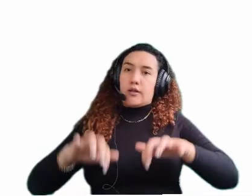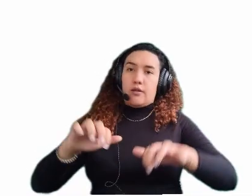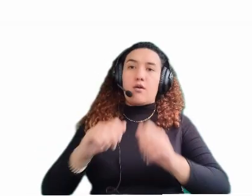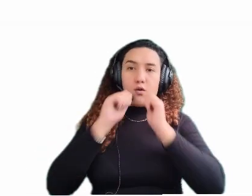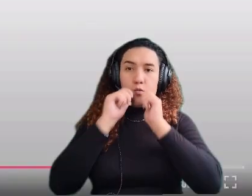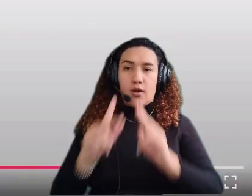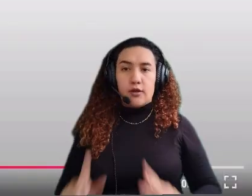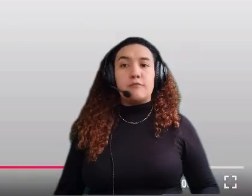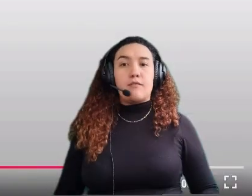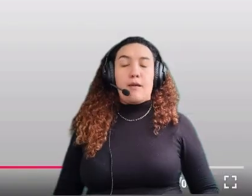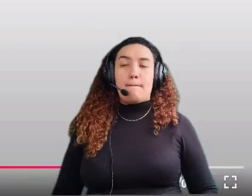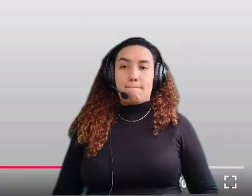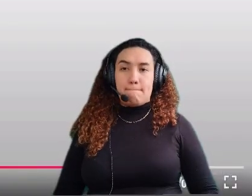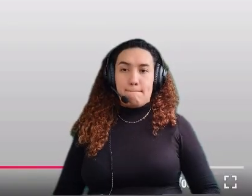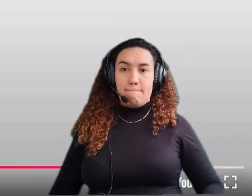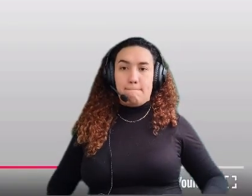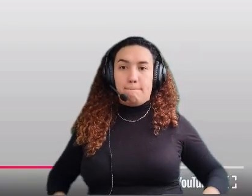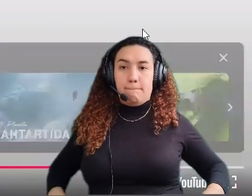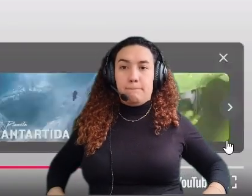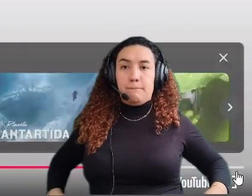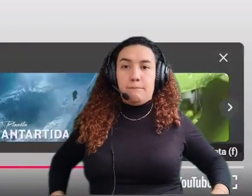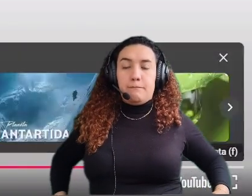la petición.